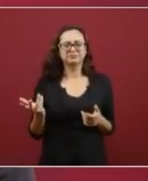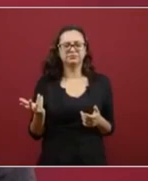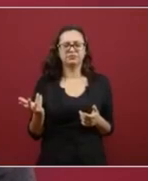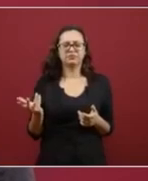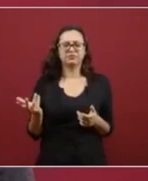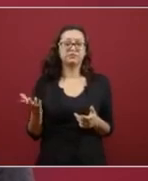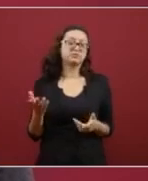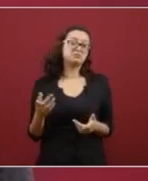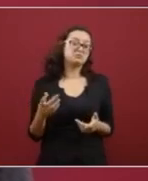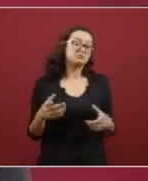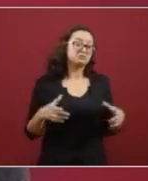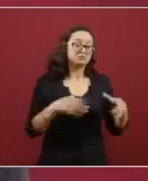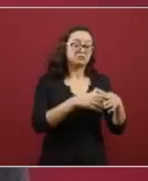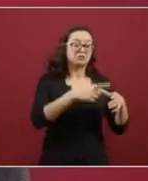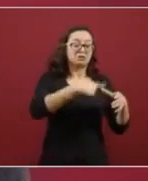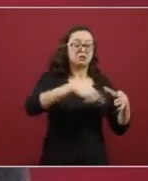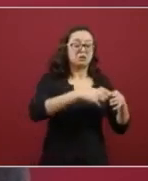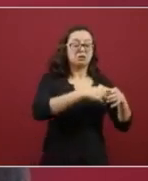términos, palabras, lenguaje